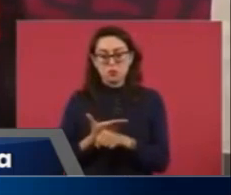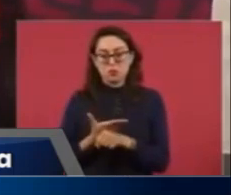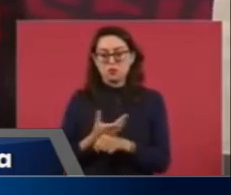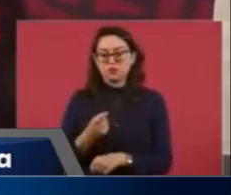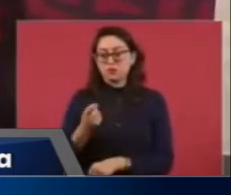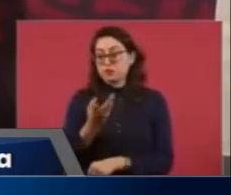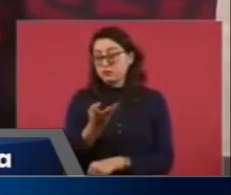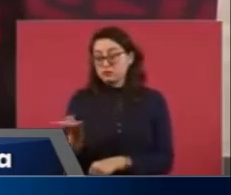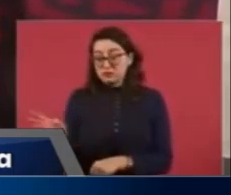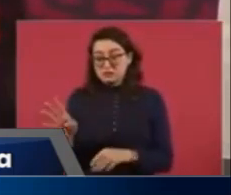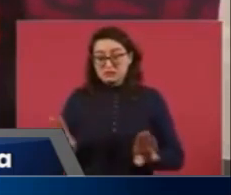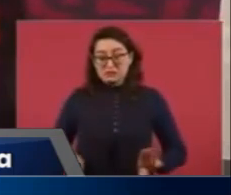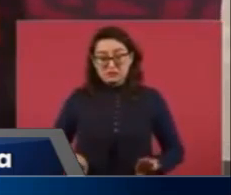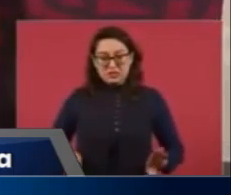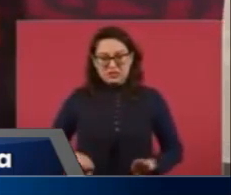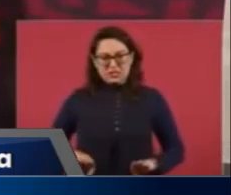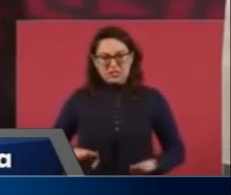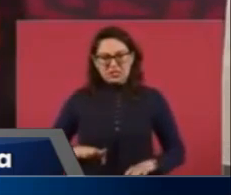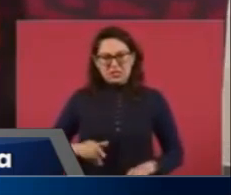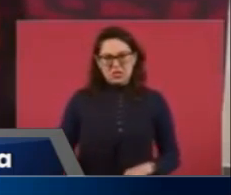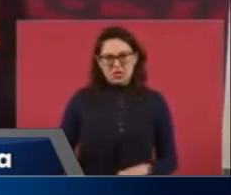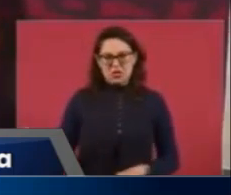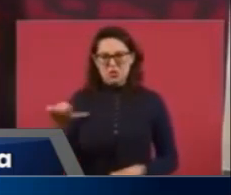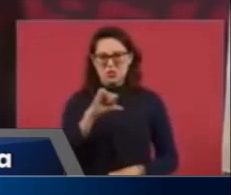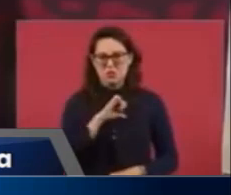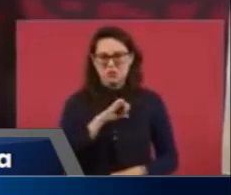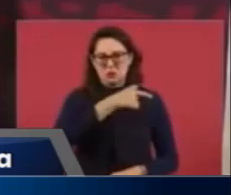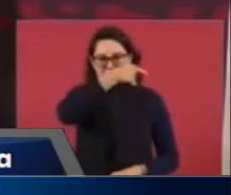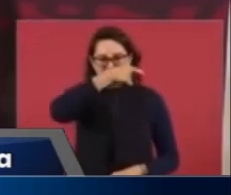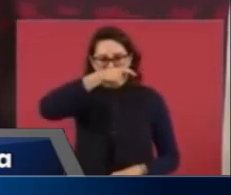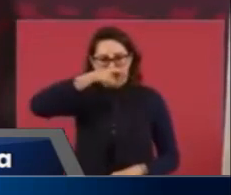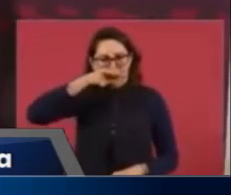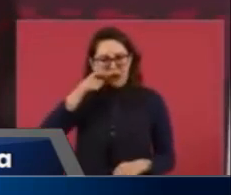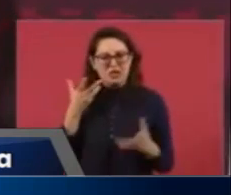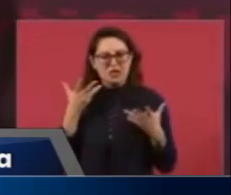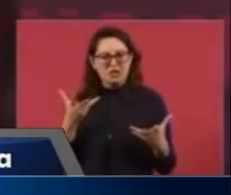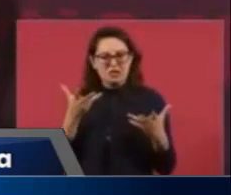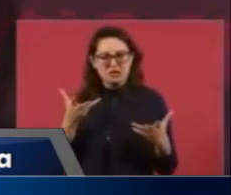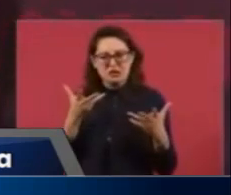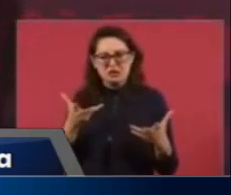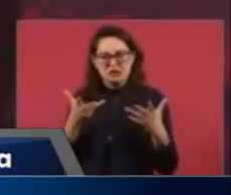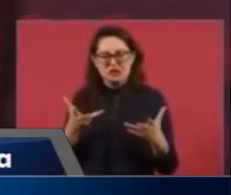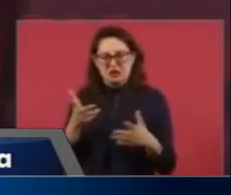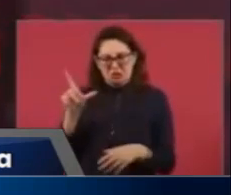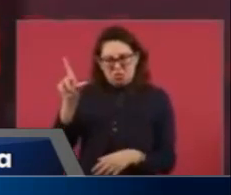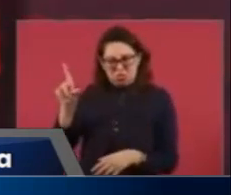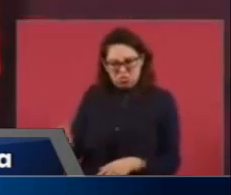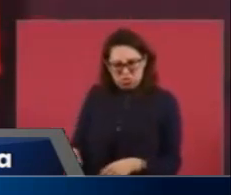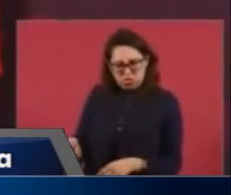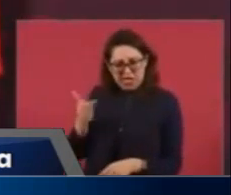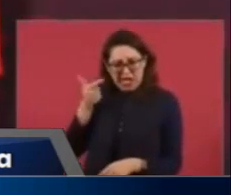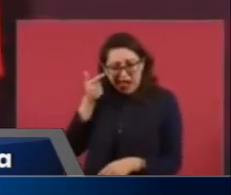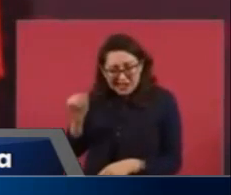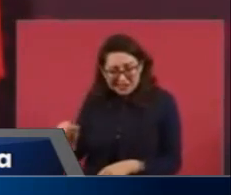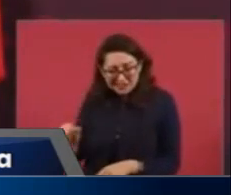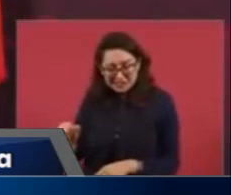que definía la candidatura de Morena para la presidencia de México, negó que será necesaria una reconciliación en el partido y afirmó que todo marcha muy